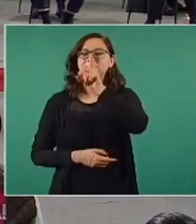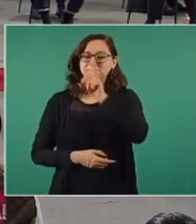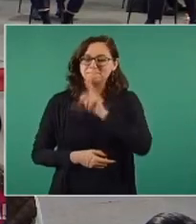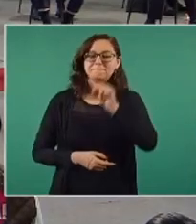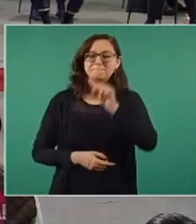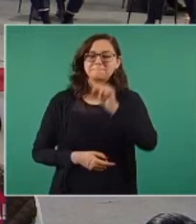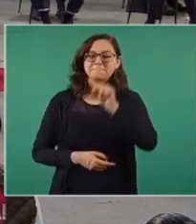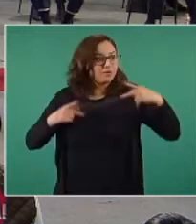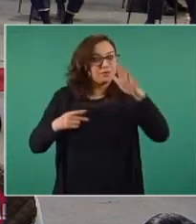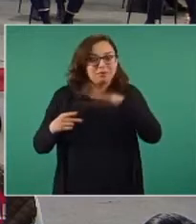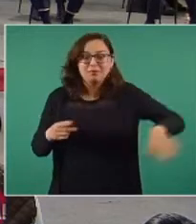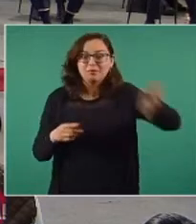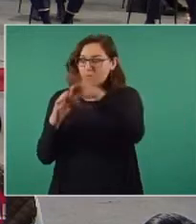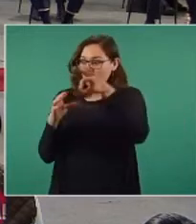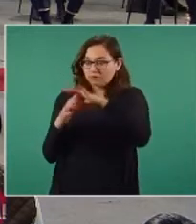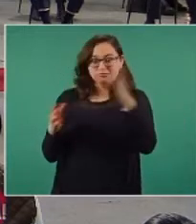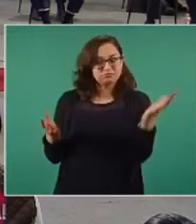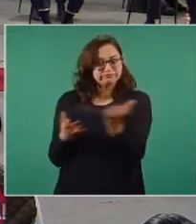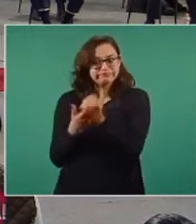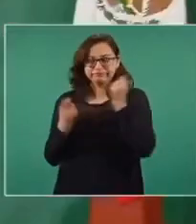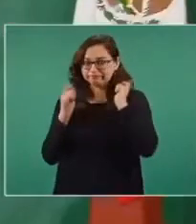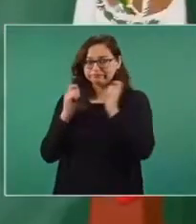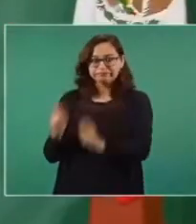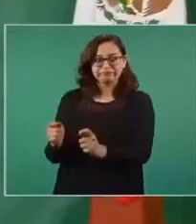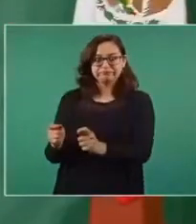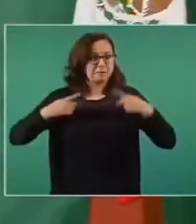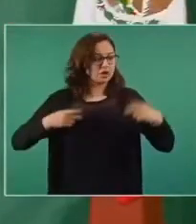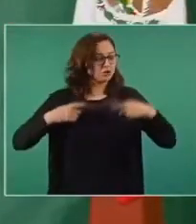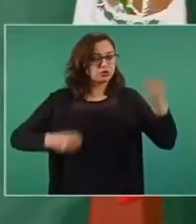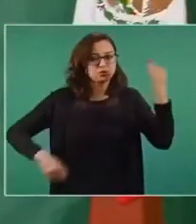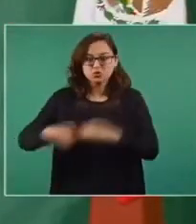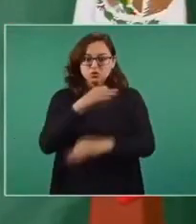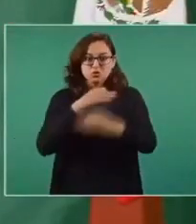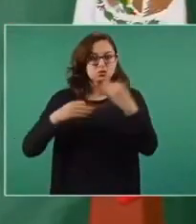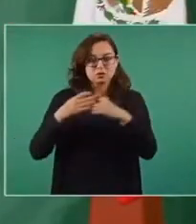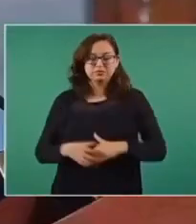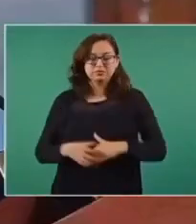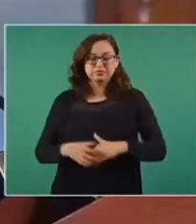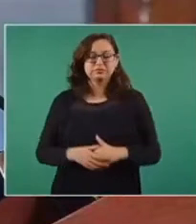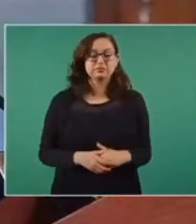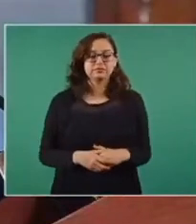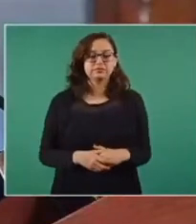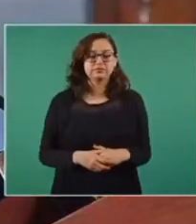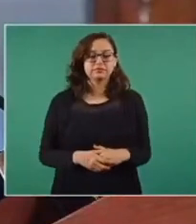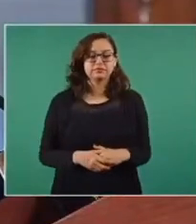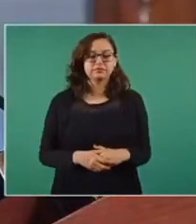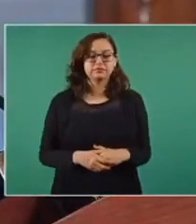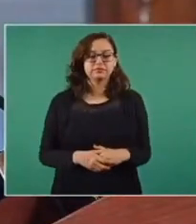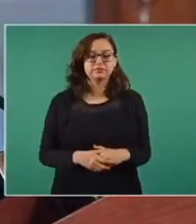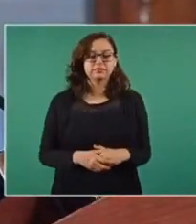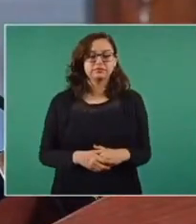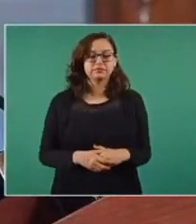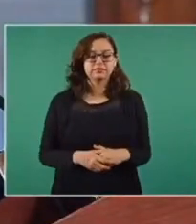esto ganó una elección democrática por voluntad del pueblo cuando usted ha visto